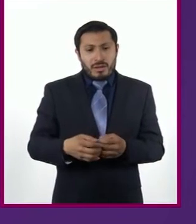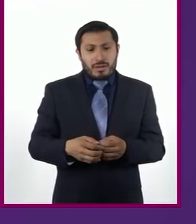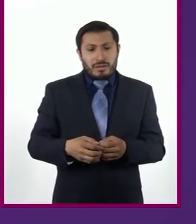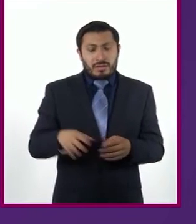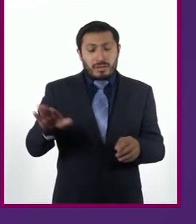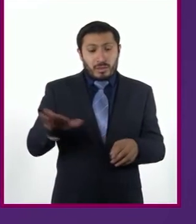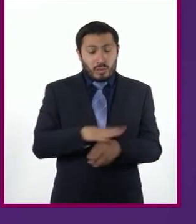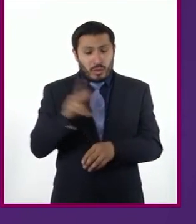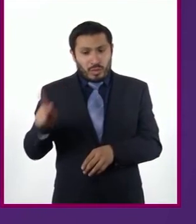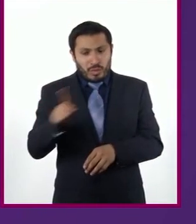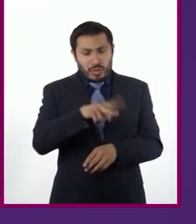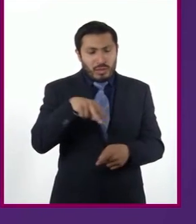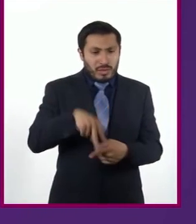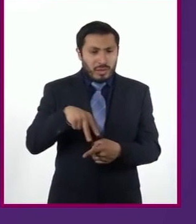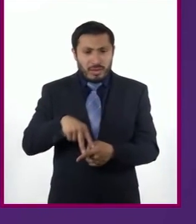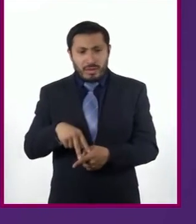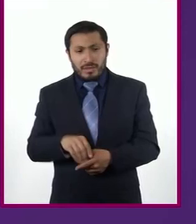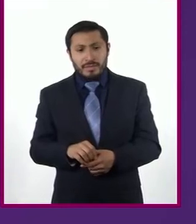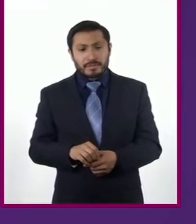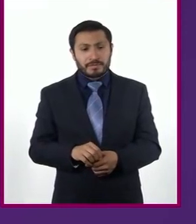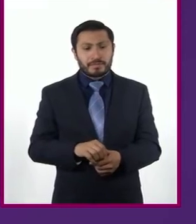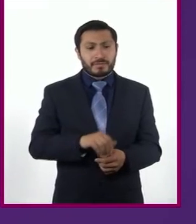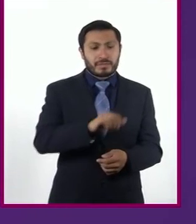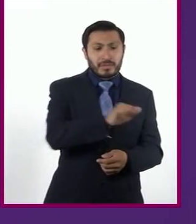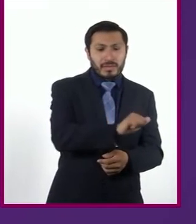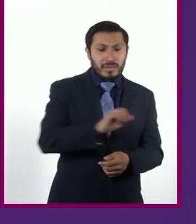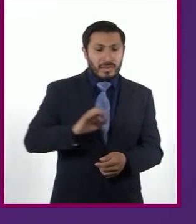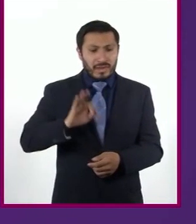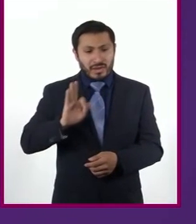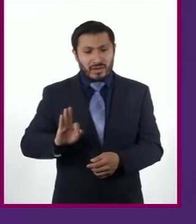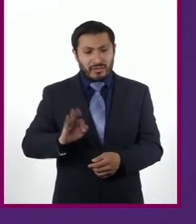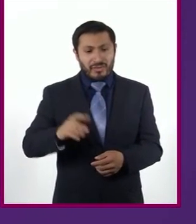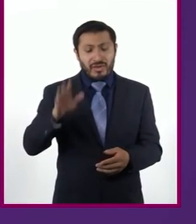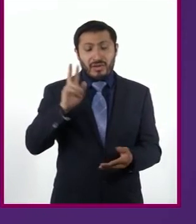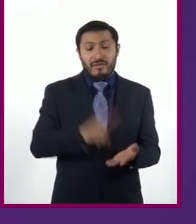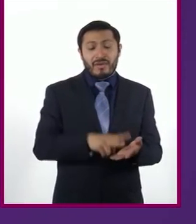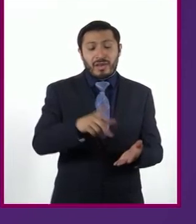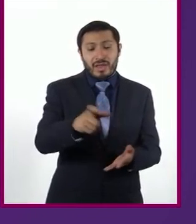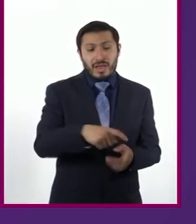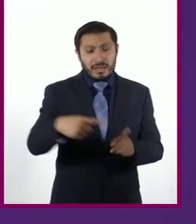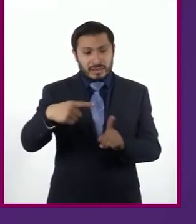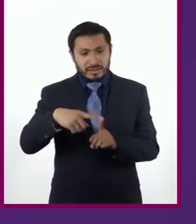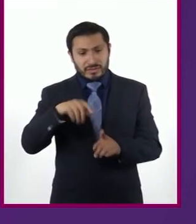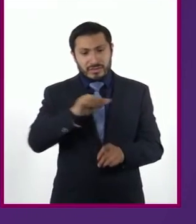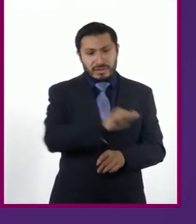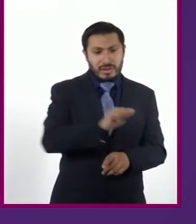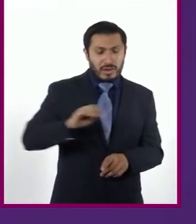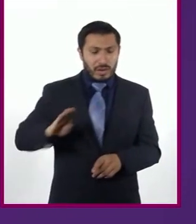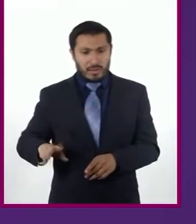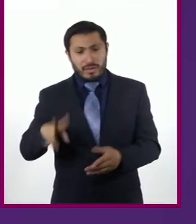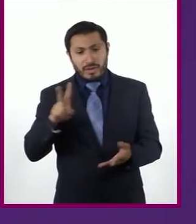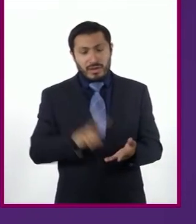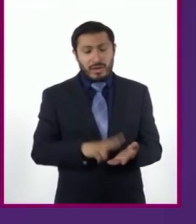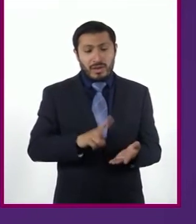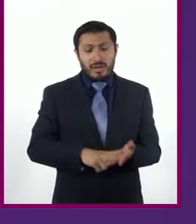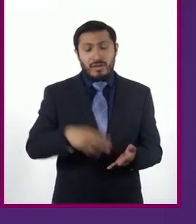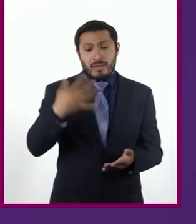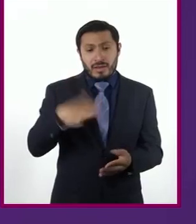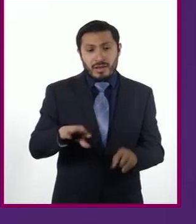de triángulos, al segmento AF, que vale X entre el segmento AB, que mide 10